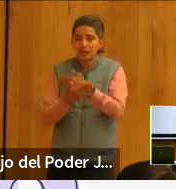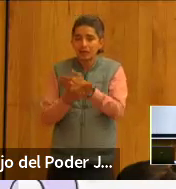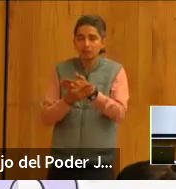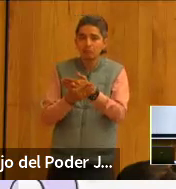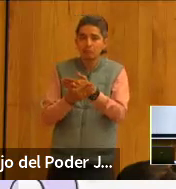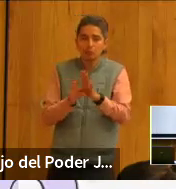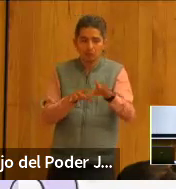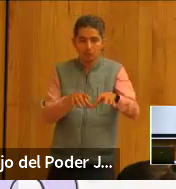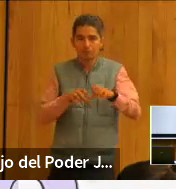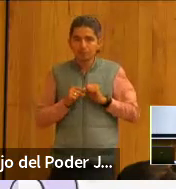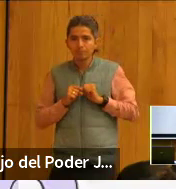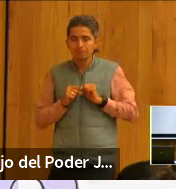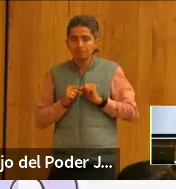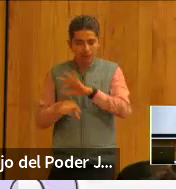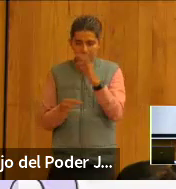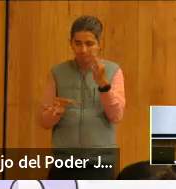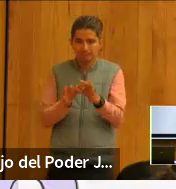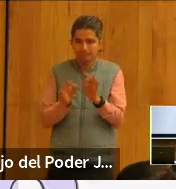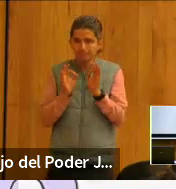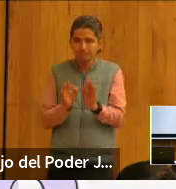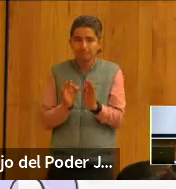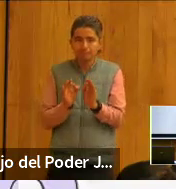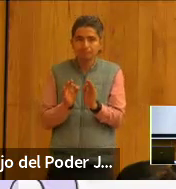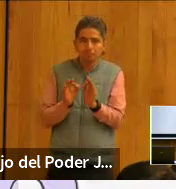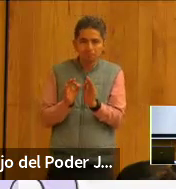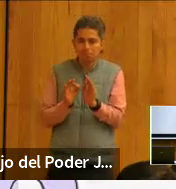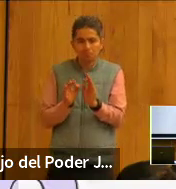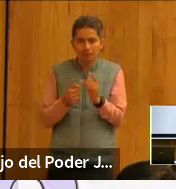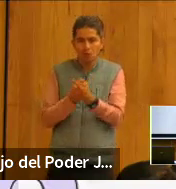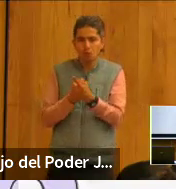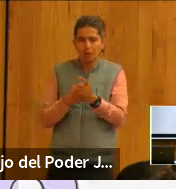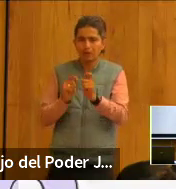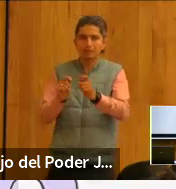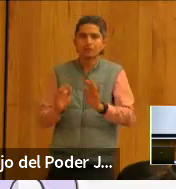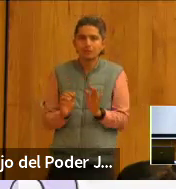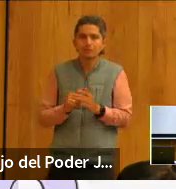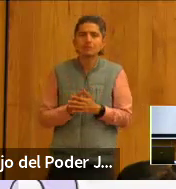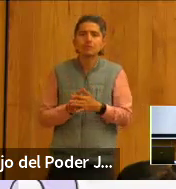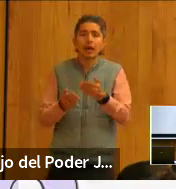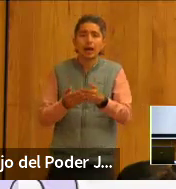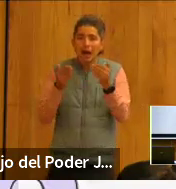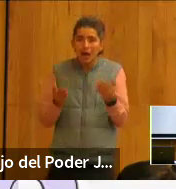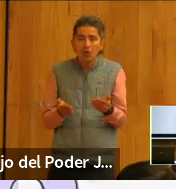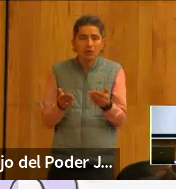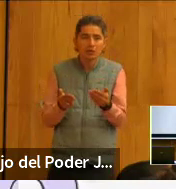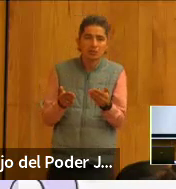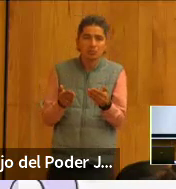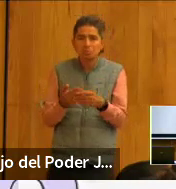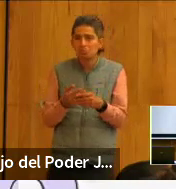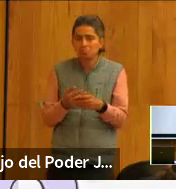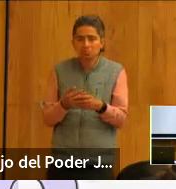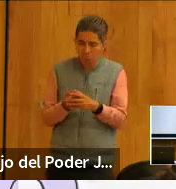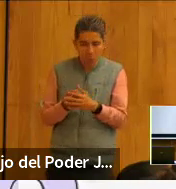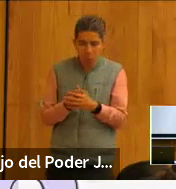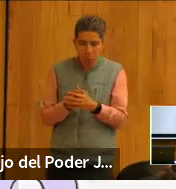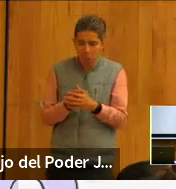y hasta ahí, y la daban y se daba en automático, ¿no? Ahora no debemos